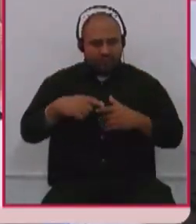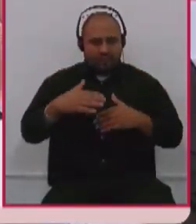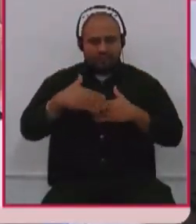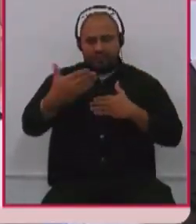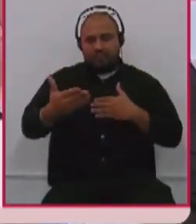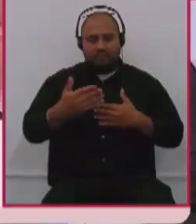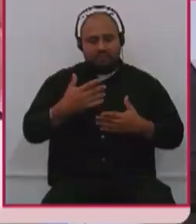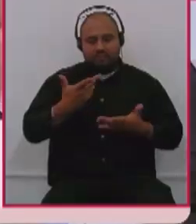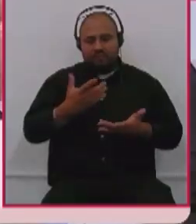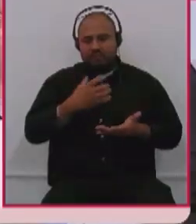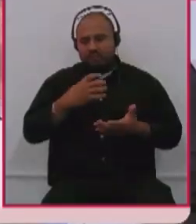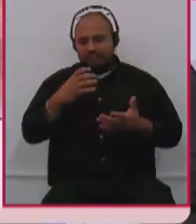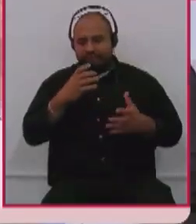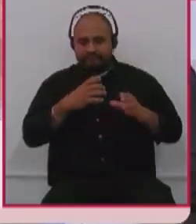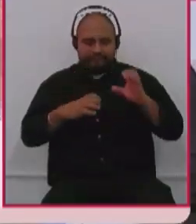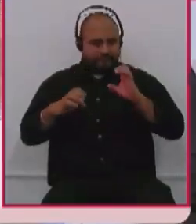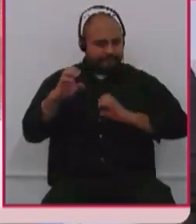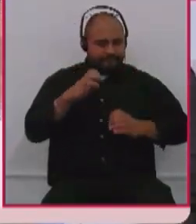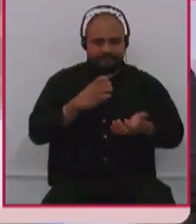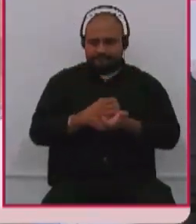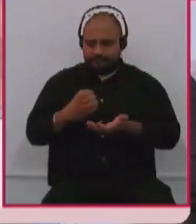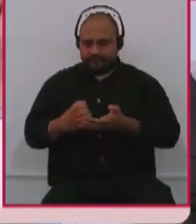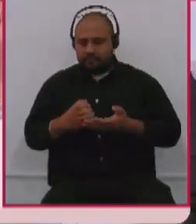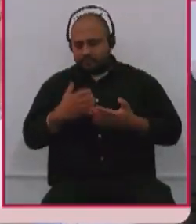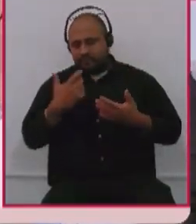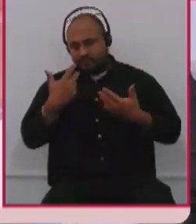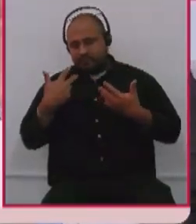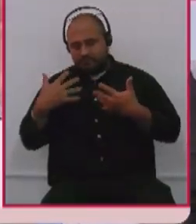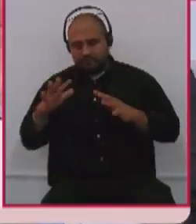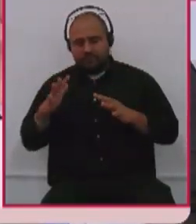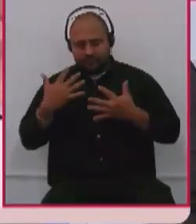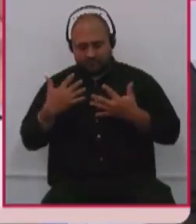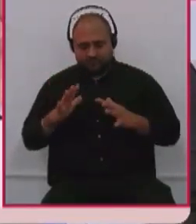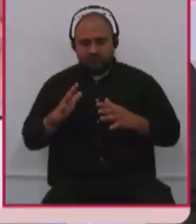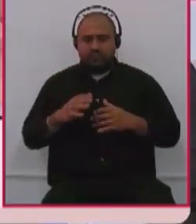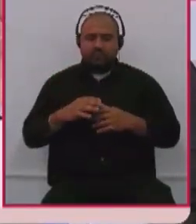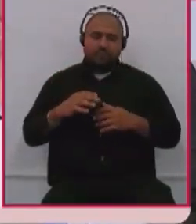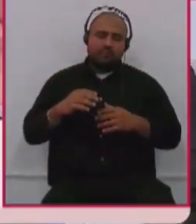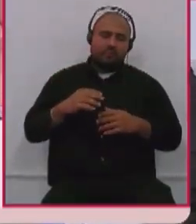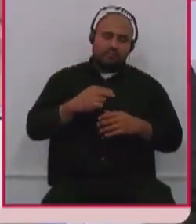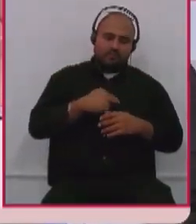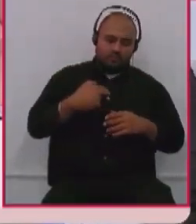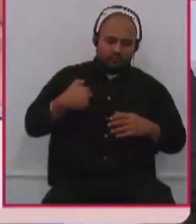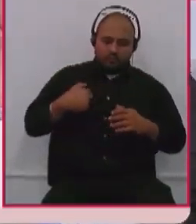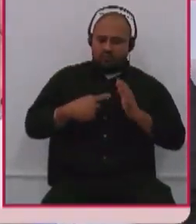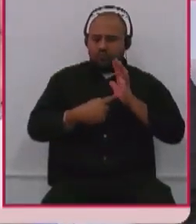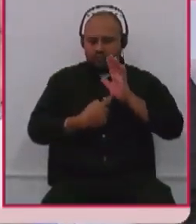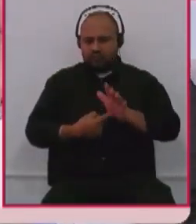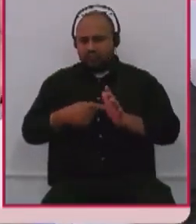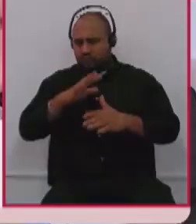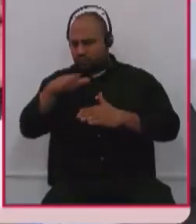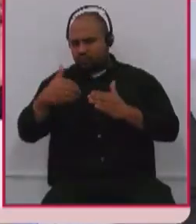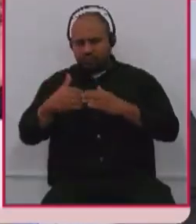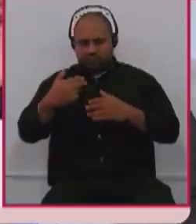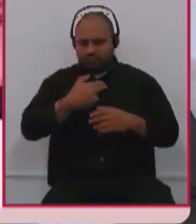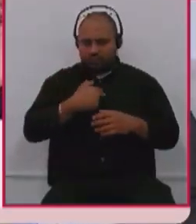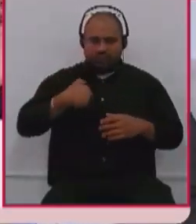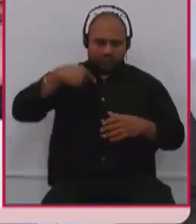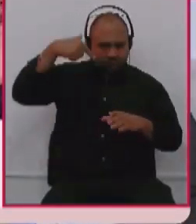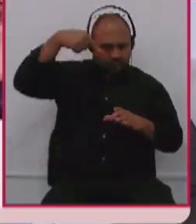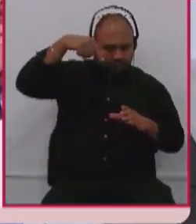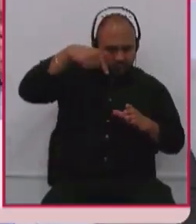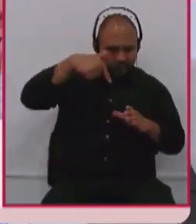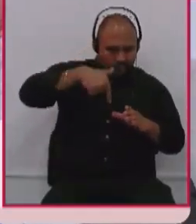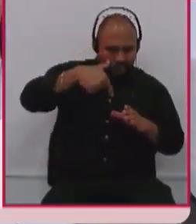evaluación económica, por supuesto, se ha hecho y, digamos, nosotros muestramos todos los taladros que perforamos, ¿no? Así que tenemos